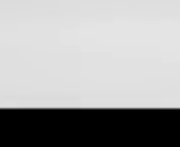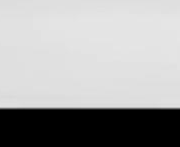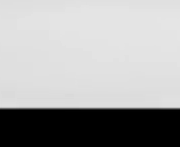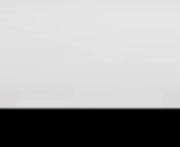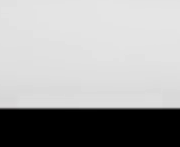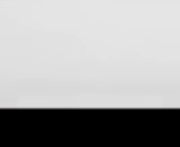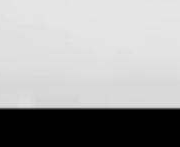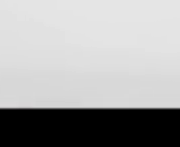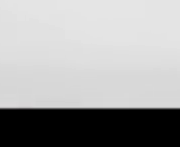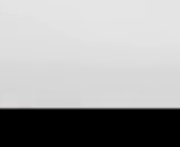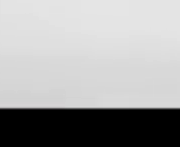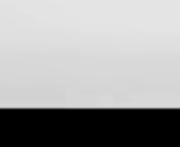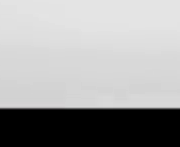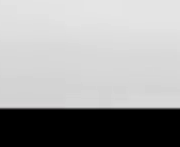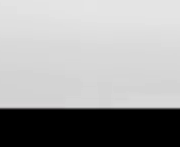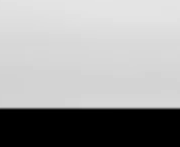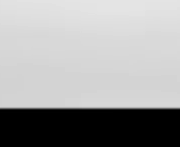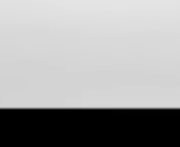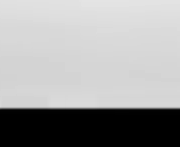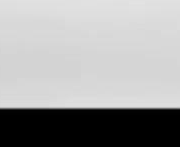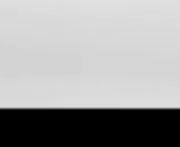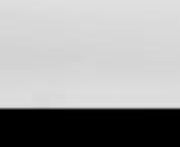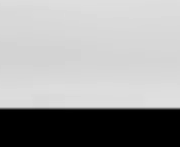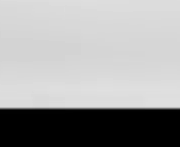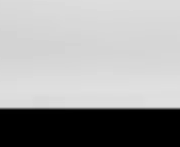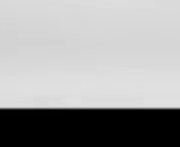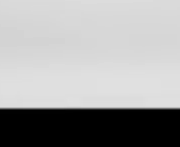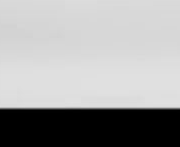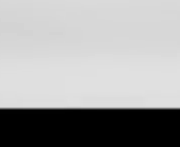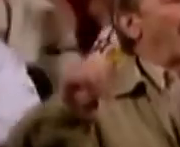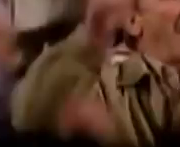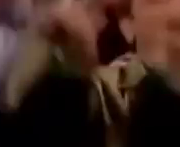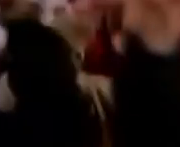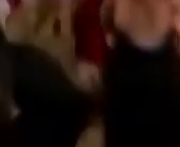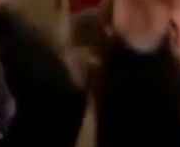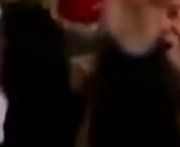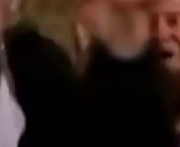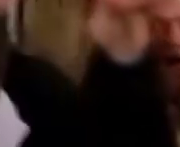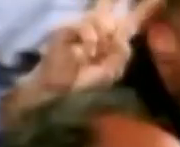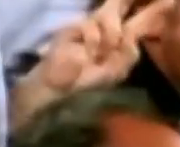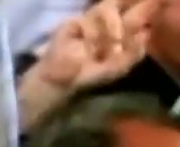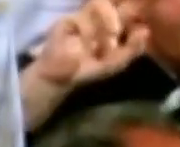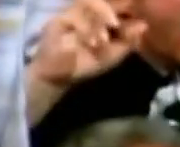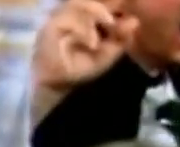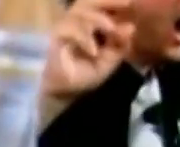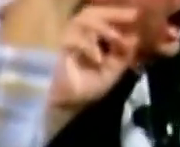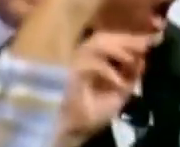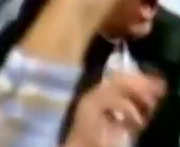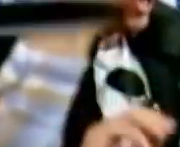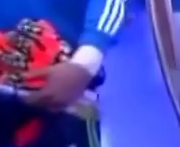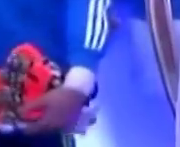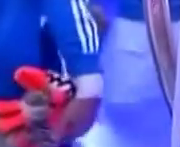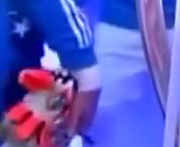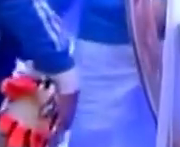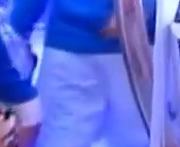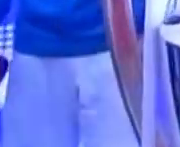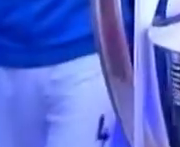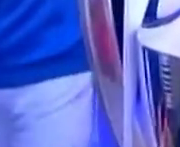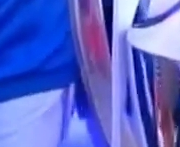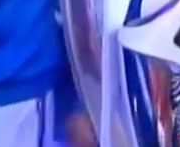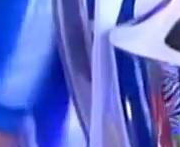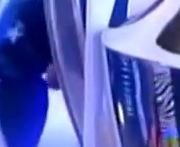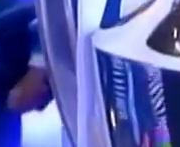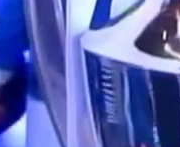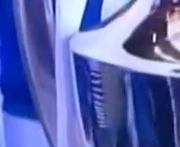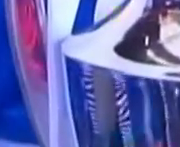Consejo Nacional Electoral. Referéndum y Consulta Popular 2018. Con casa llena presenciamos un desfile de